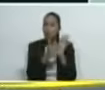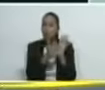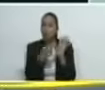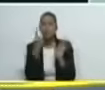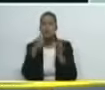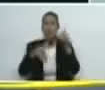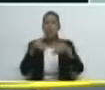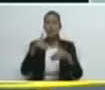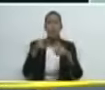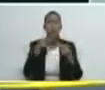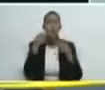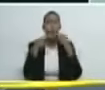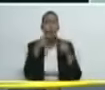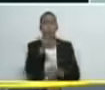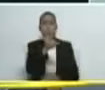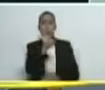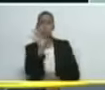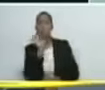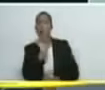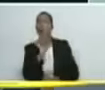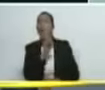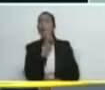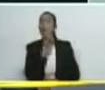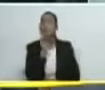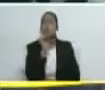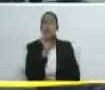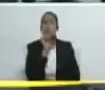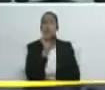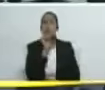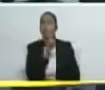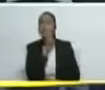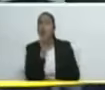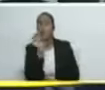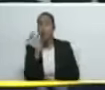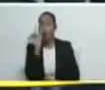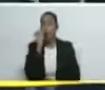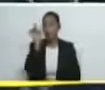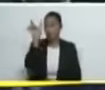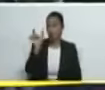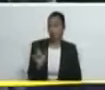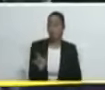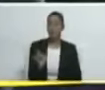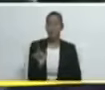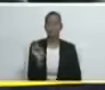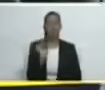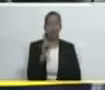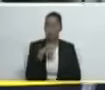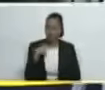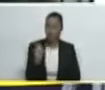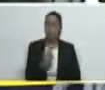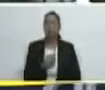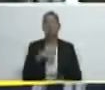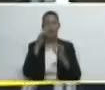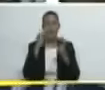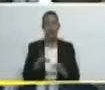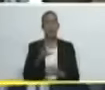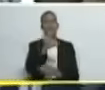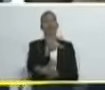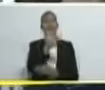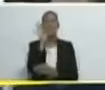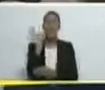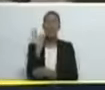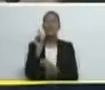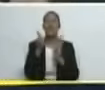color, un hombre o un nombre. Nosotros lo que vamos a elegir el 28 de julio es